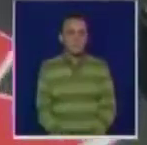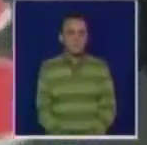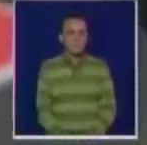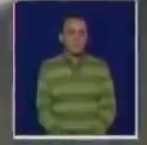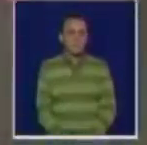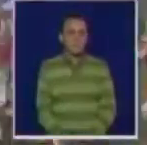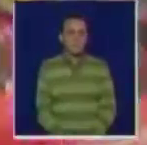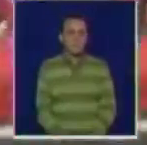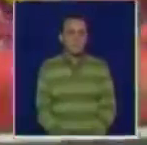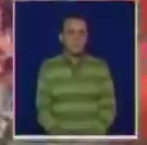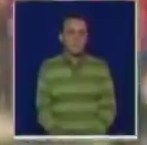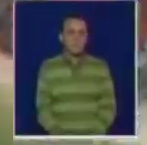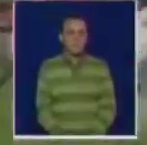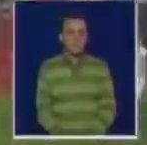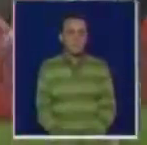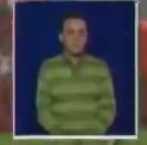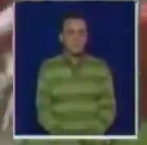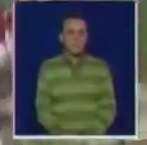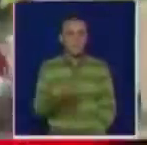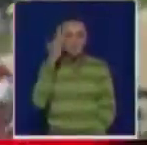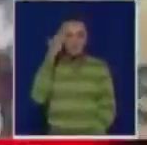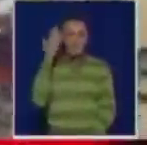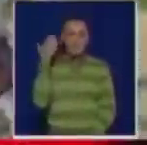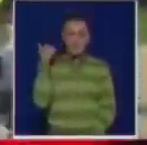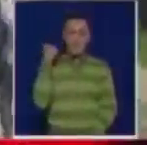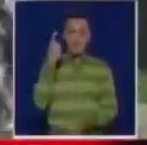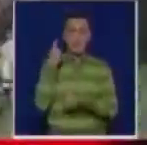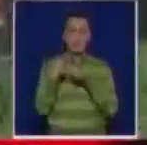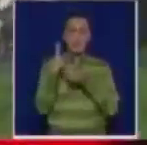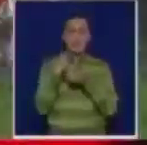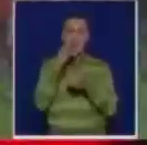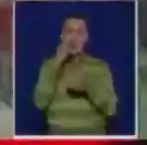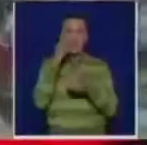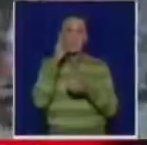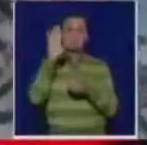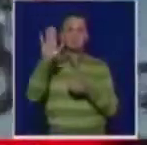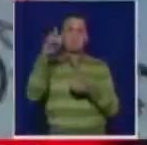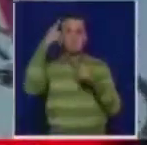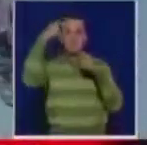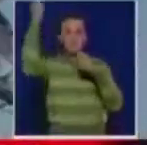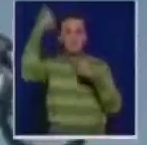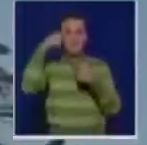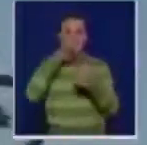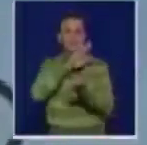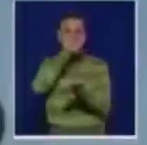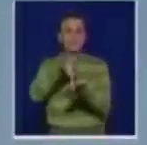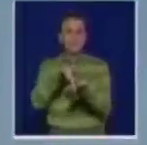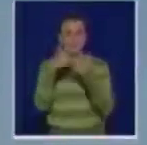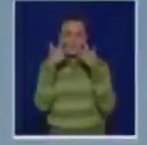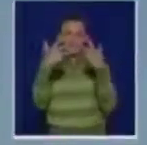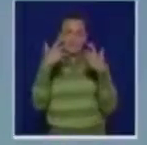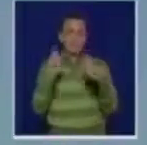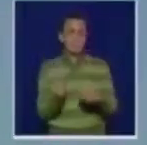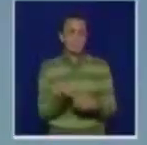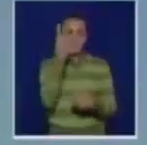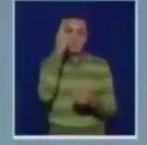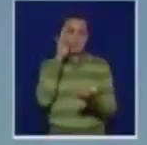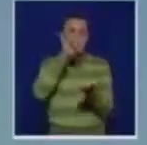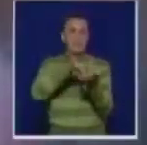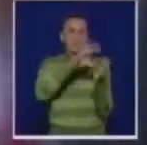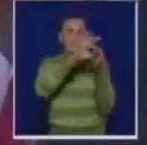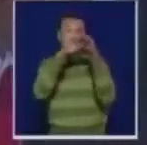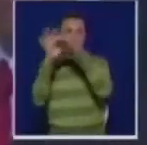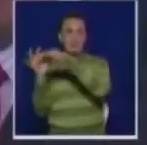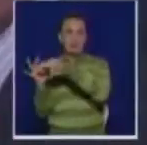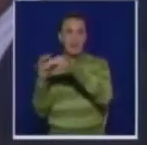Momento de partida, a ver. Ya ha pasado un año que Carlos Mario Oquendo brillara en Londres en su primera participación en unos Juegos Olímpicos. ¡Vamos, Colombia!